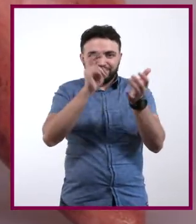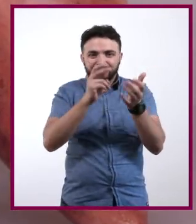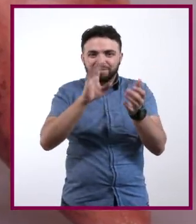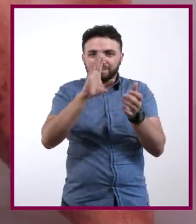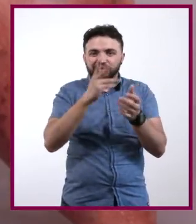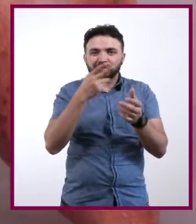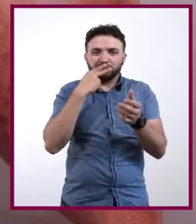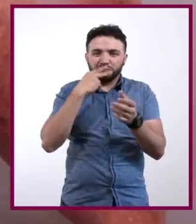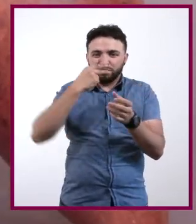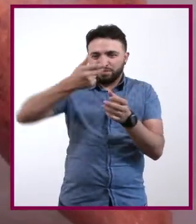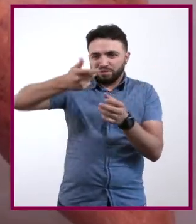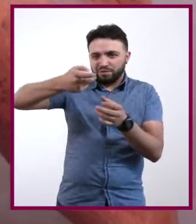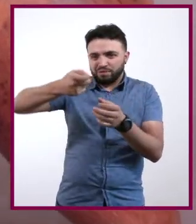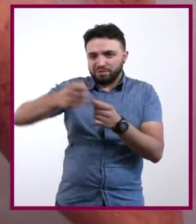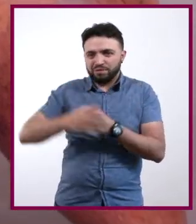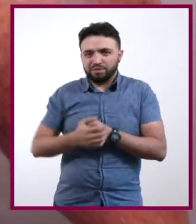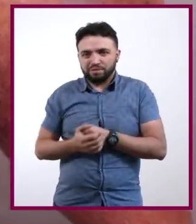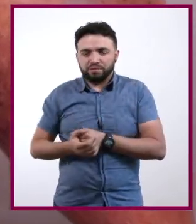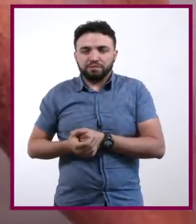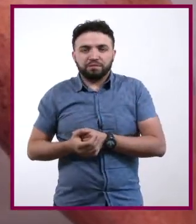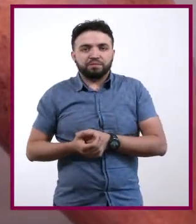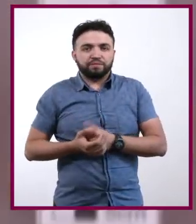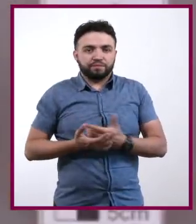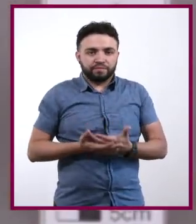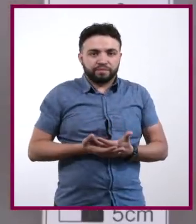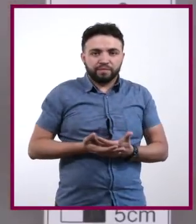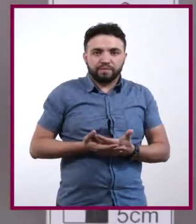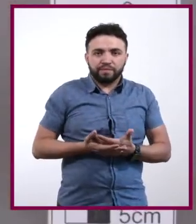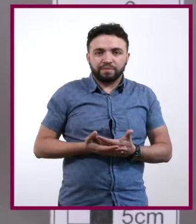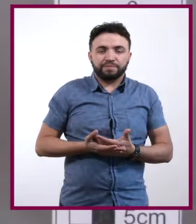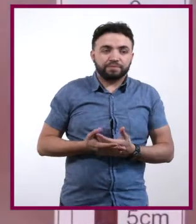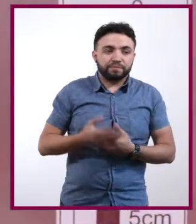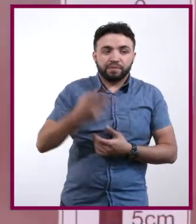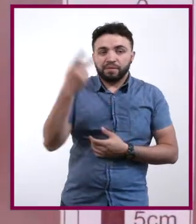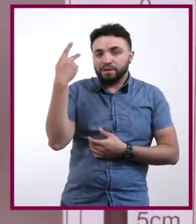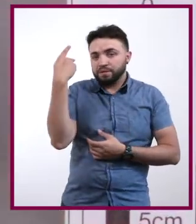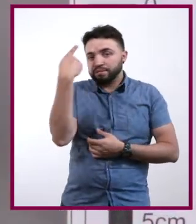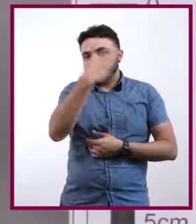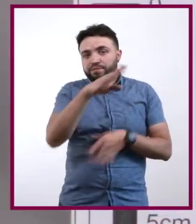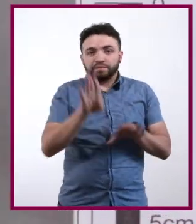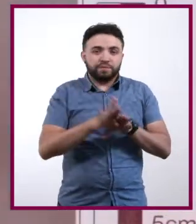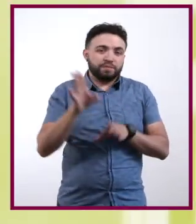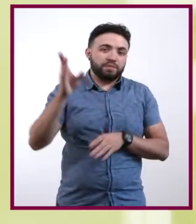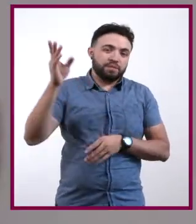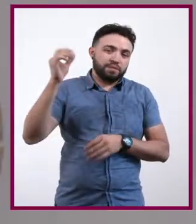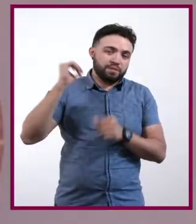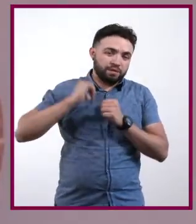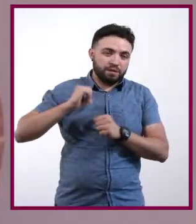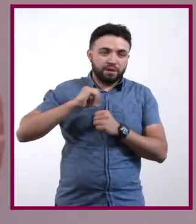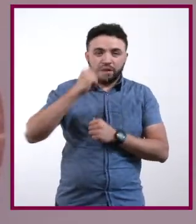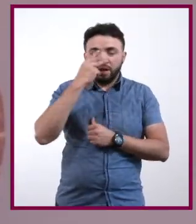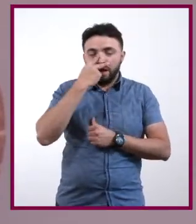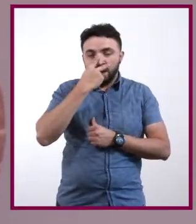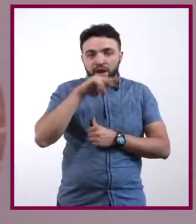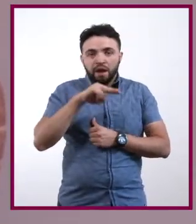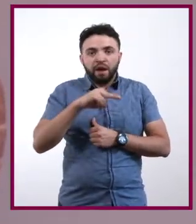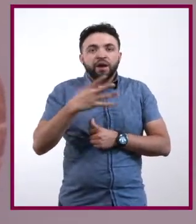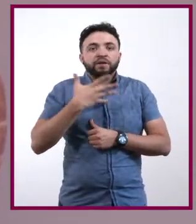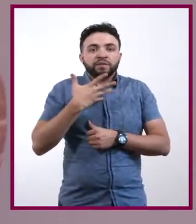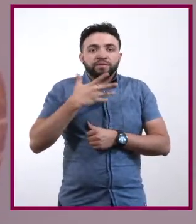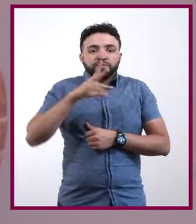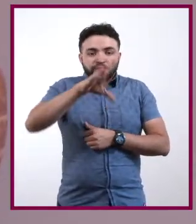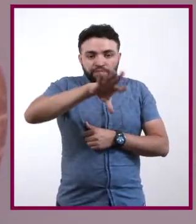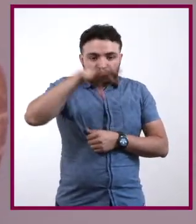incensarios, y es muy frecuente, al menos en el occidente de México, en otros periodos